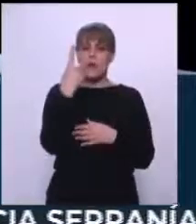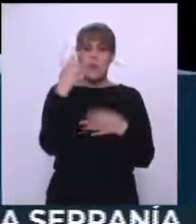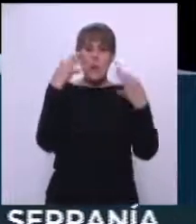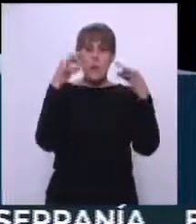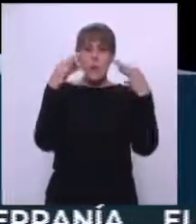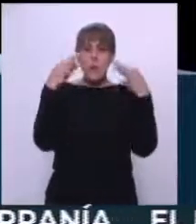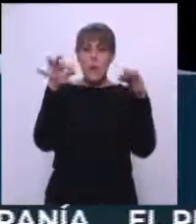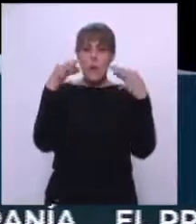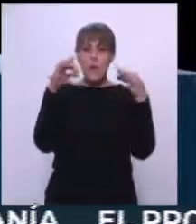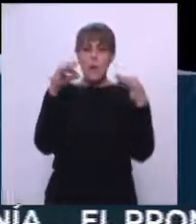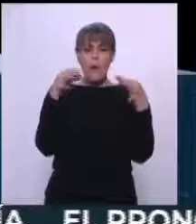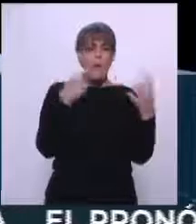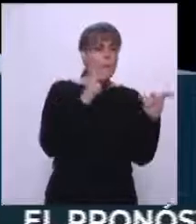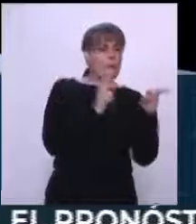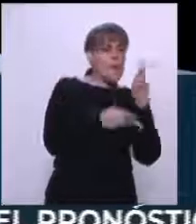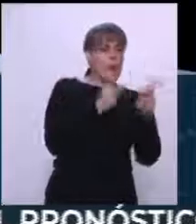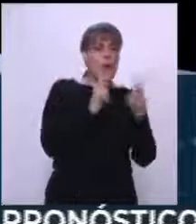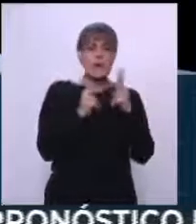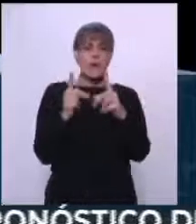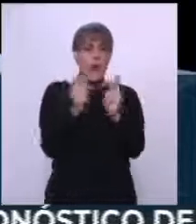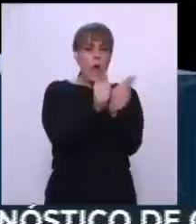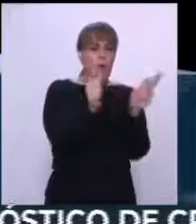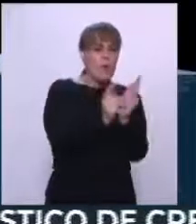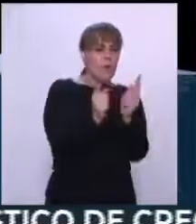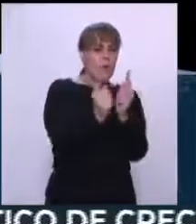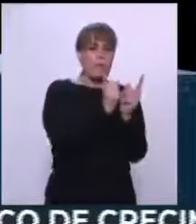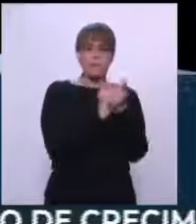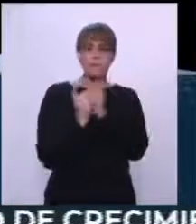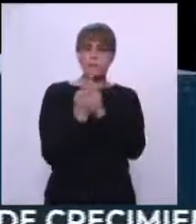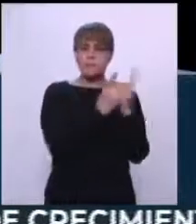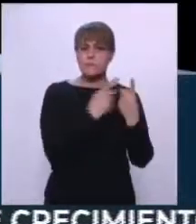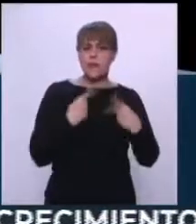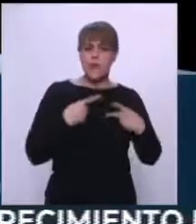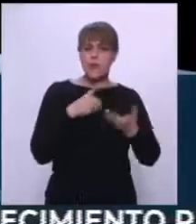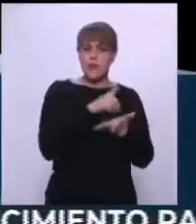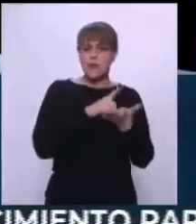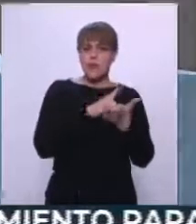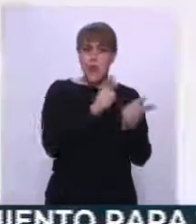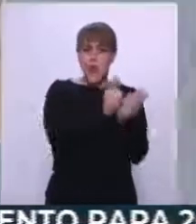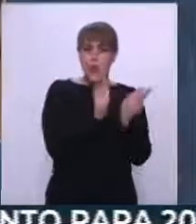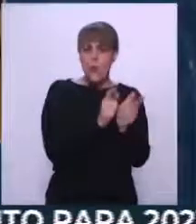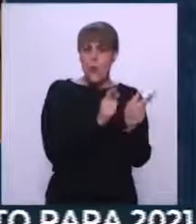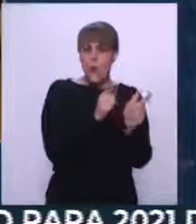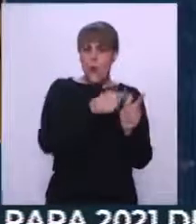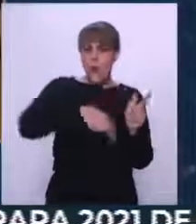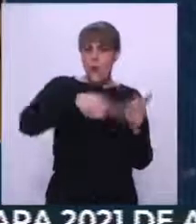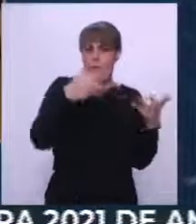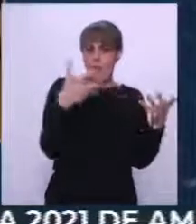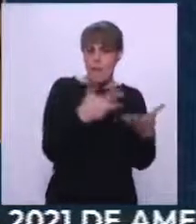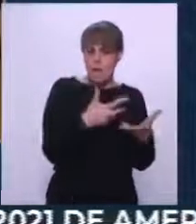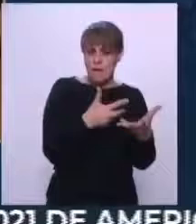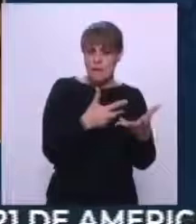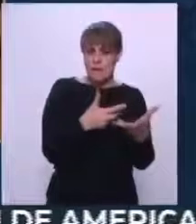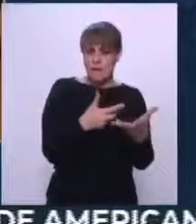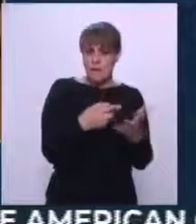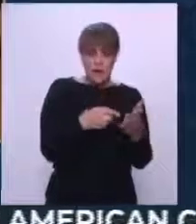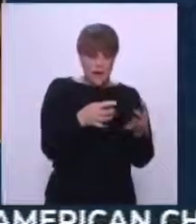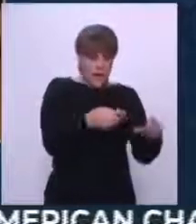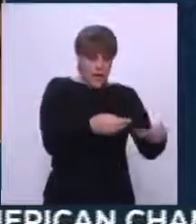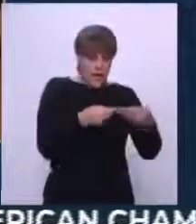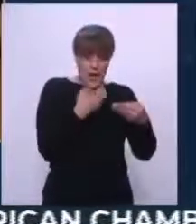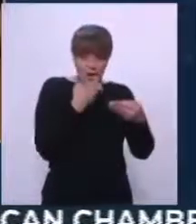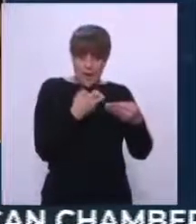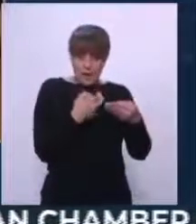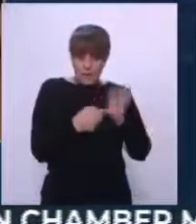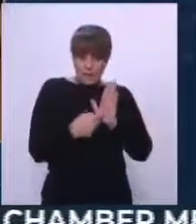entre narcotraficantes que dan mucho que pensar. En realidad, si estas escuchas, si esta evidencia